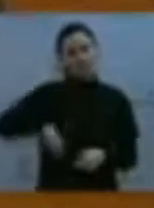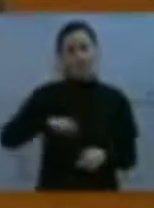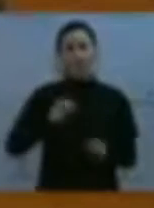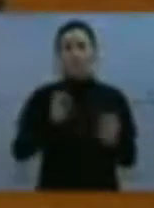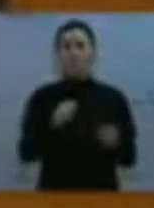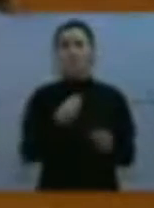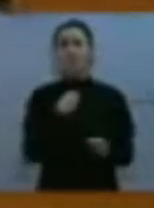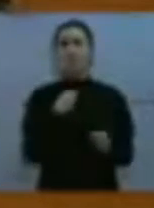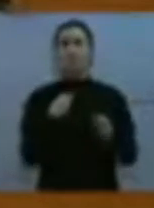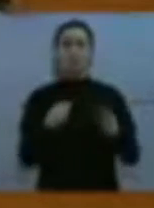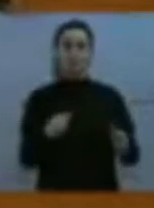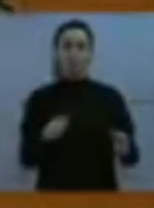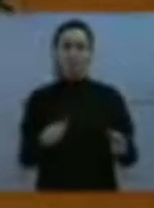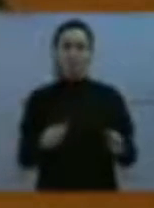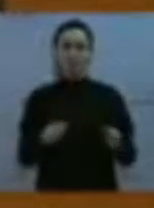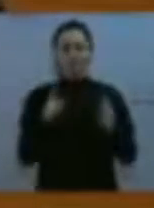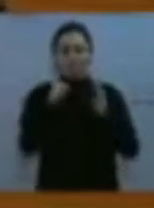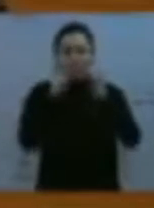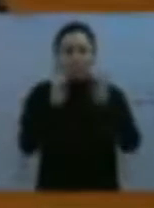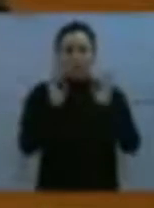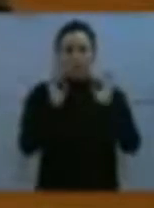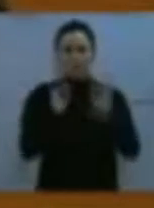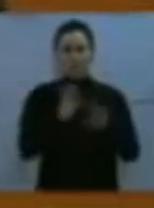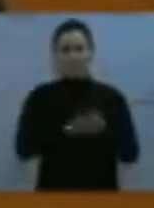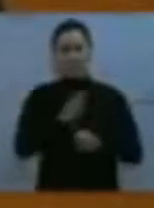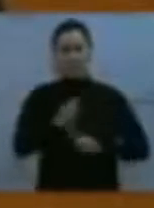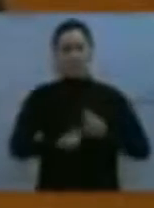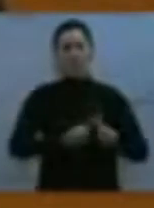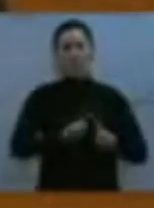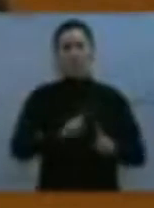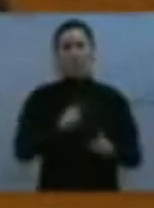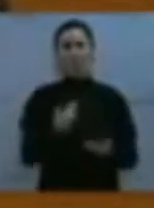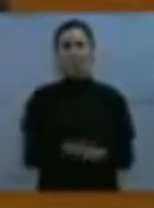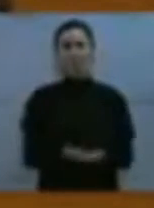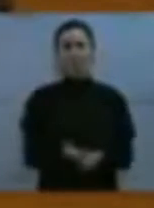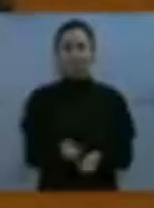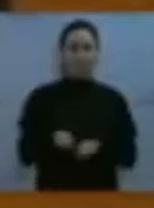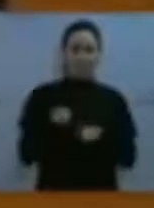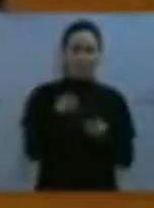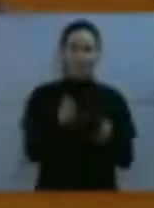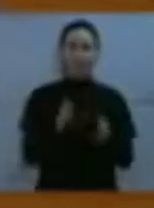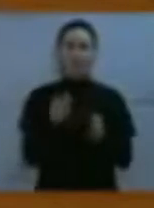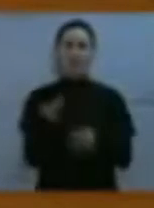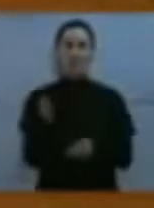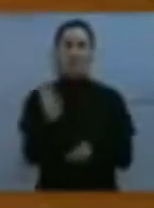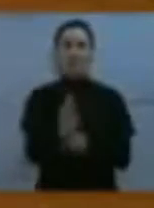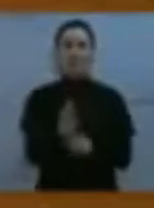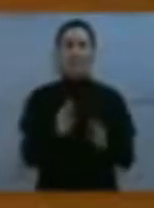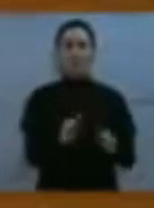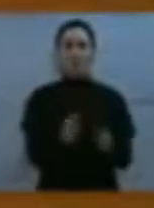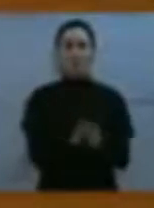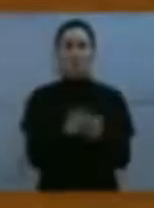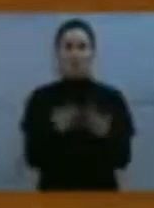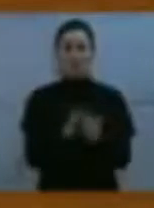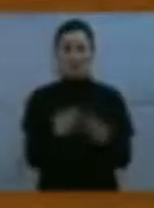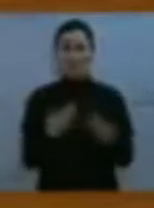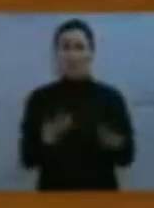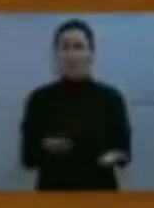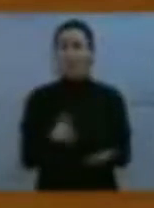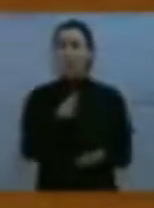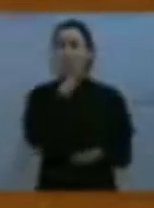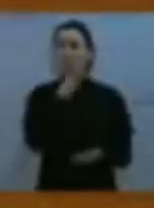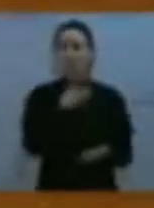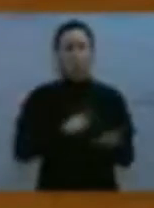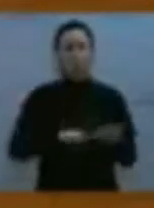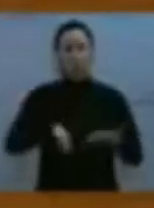en la preocupación que manifestaba en la presentación de su libro. Por todas esas razones, señor presidente, ya sea la estracanada